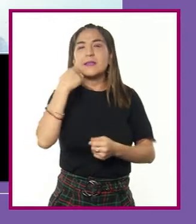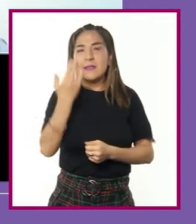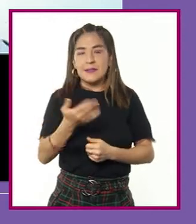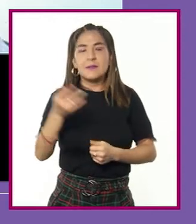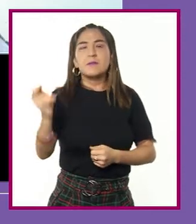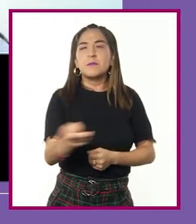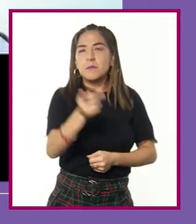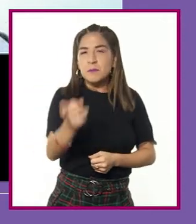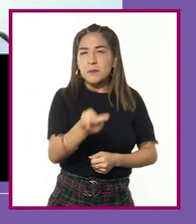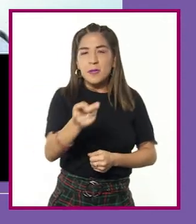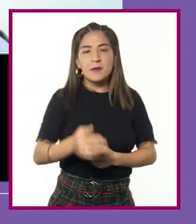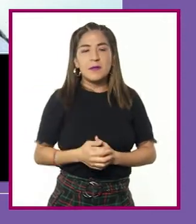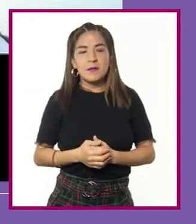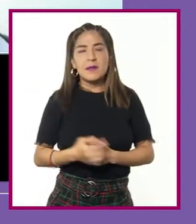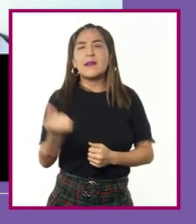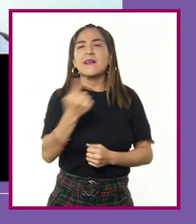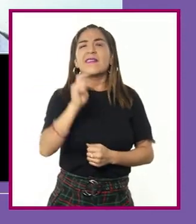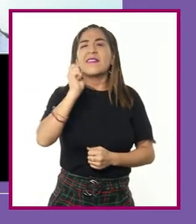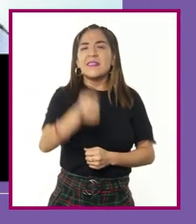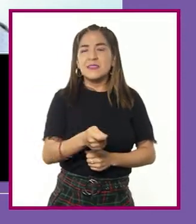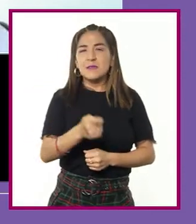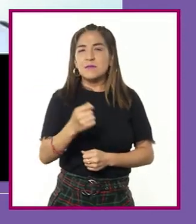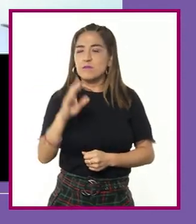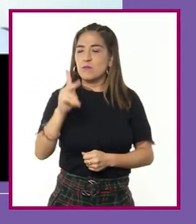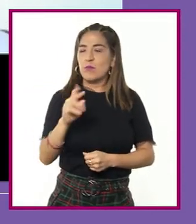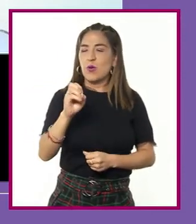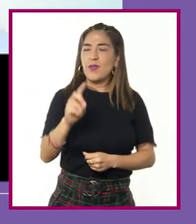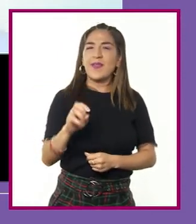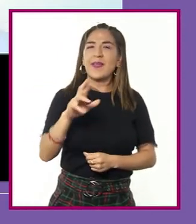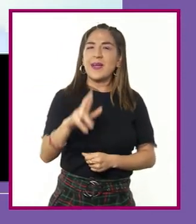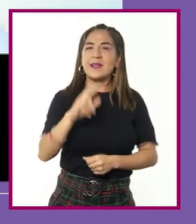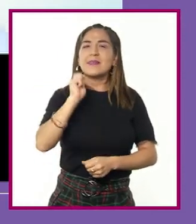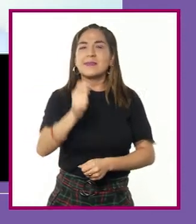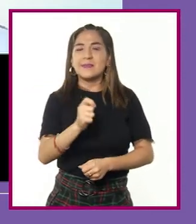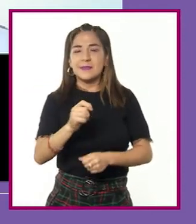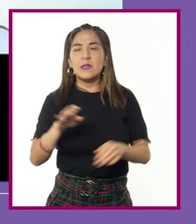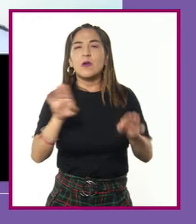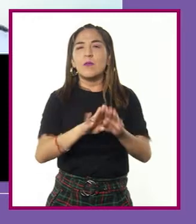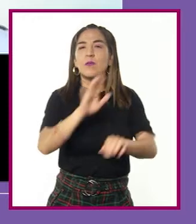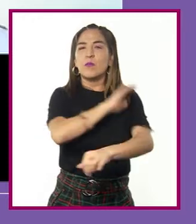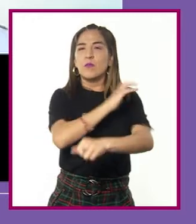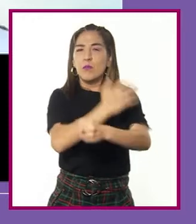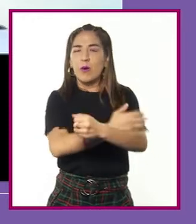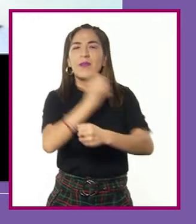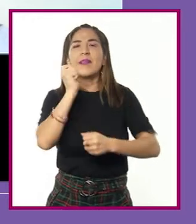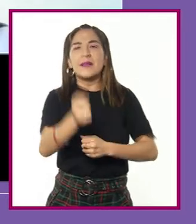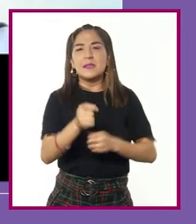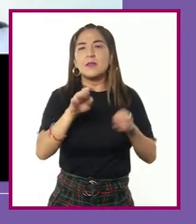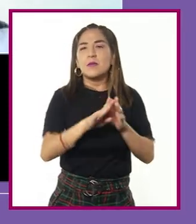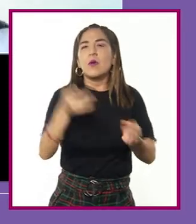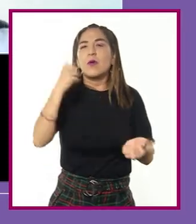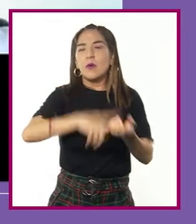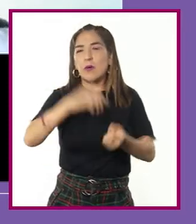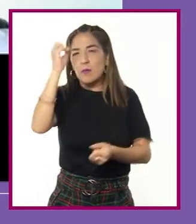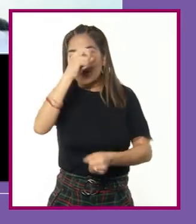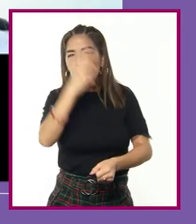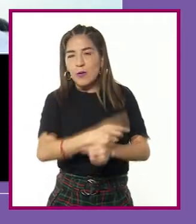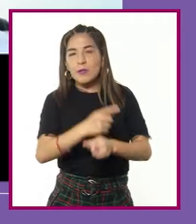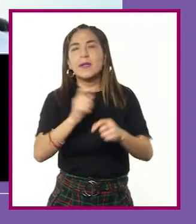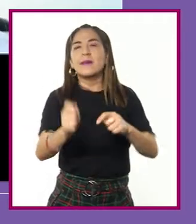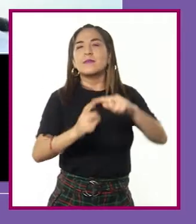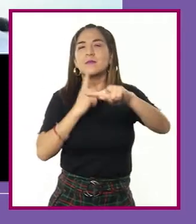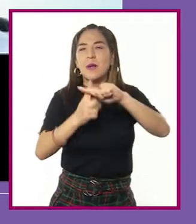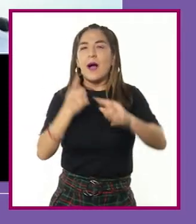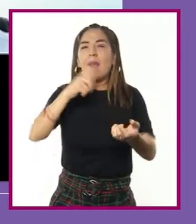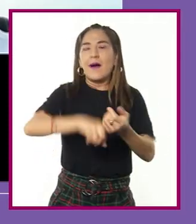gustaría preguntarte, ¿qué es el poder? Pues mira, desde la perspectiva sociológica, el poder es una oportunidad o posibilidad que